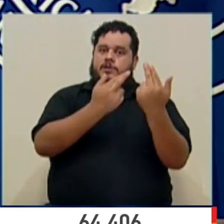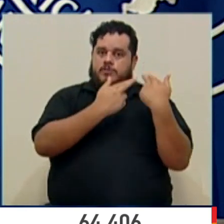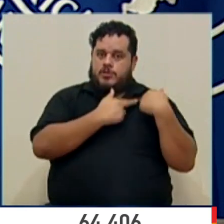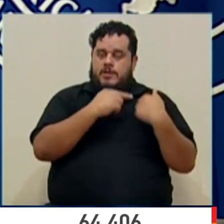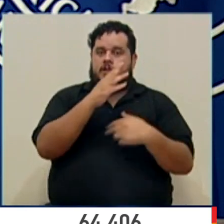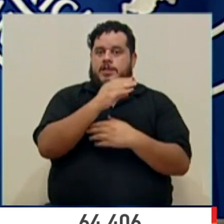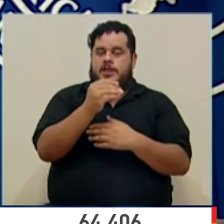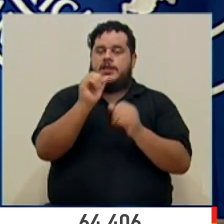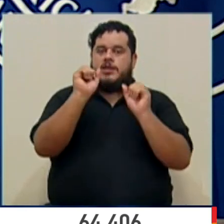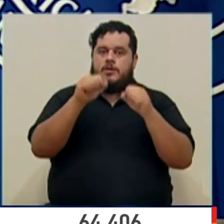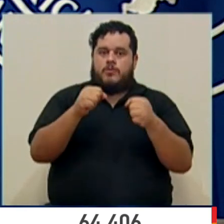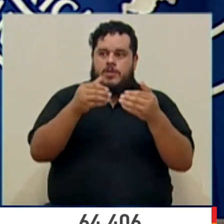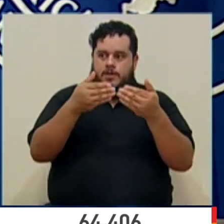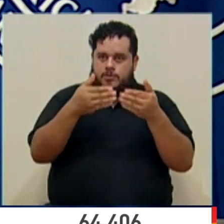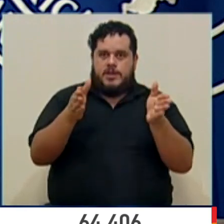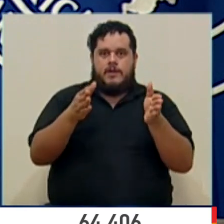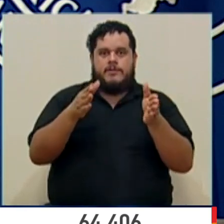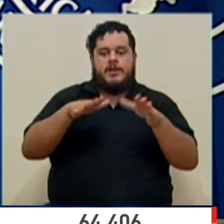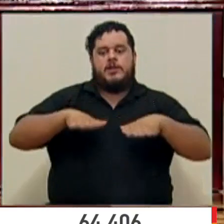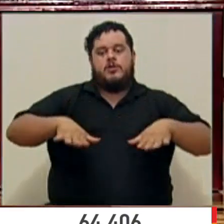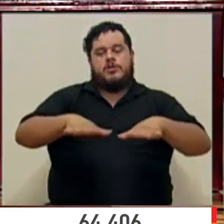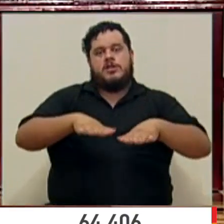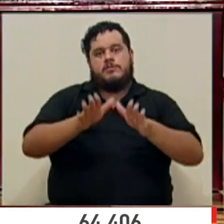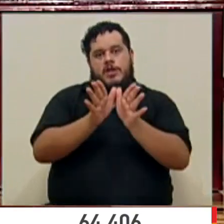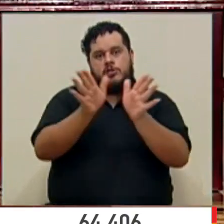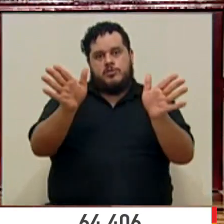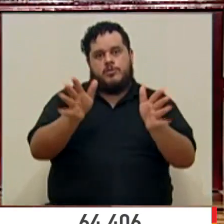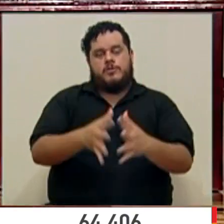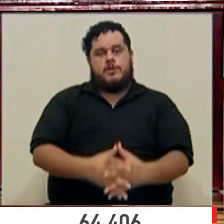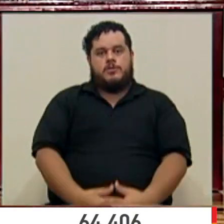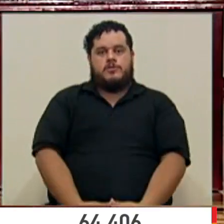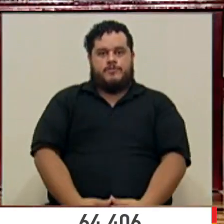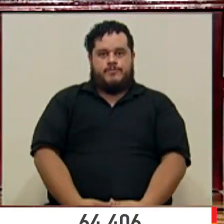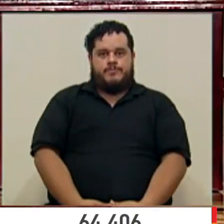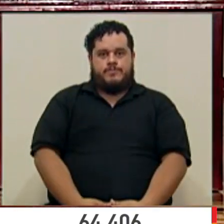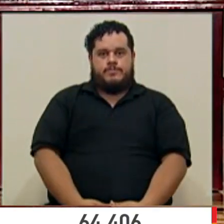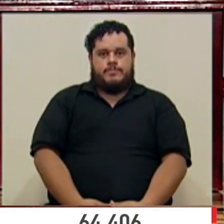podamos abrir los espacios públicos.